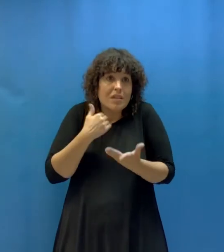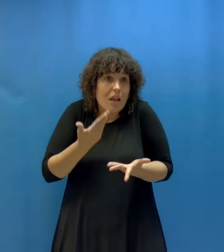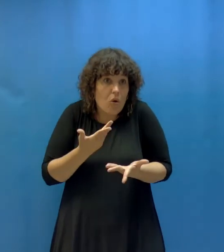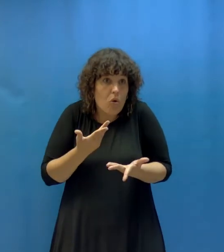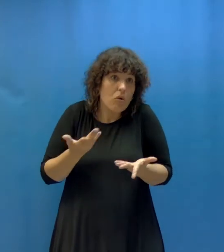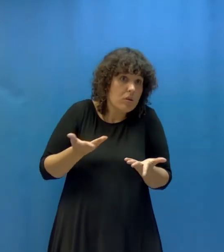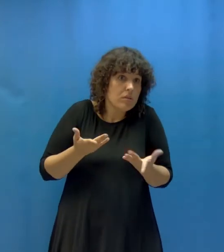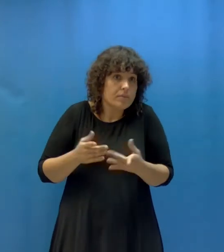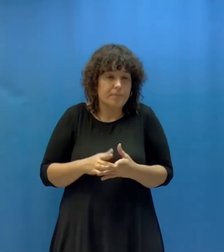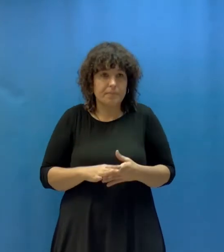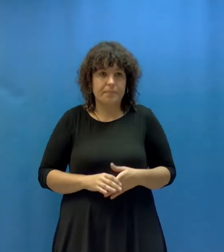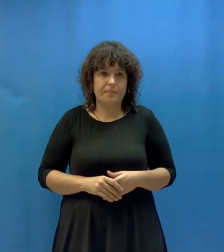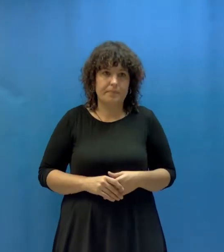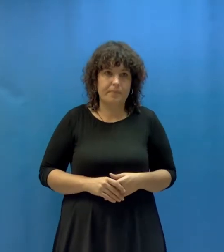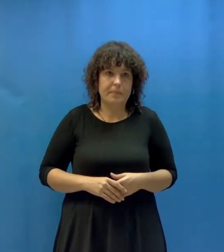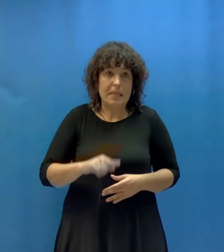Sí.